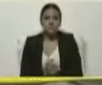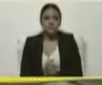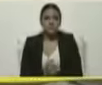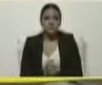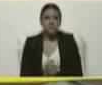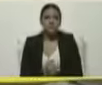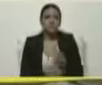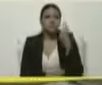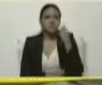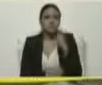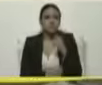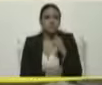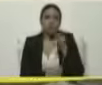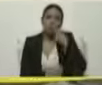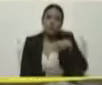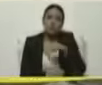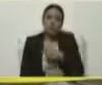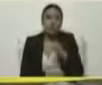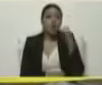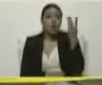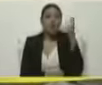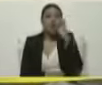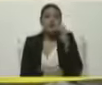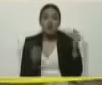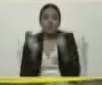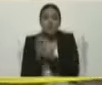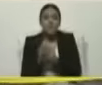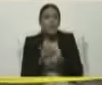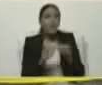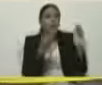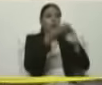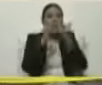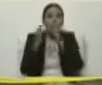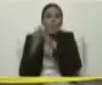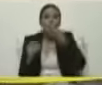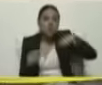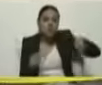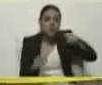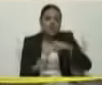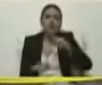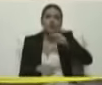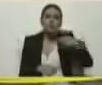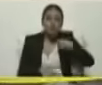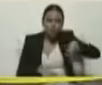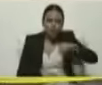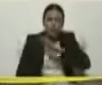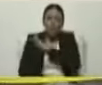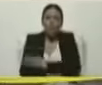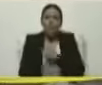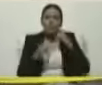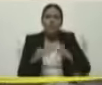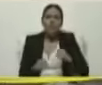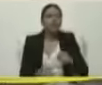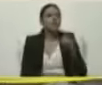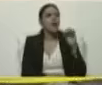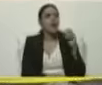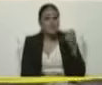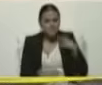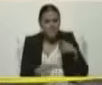ciento, ¿cuánto? No, en 80 mil comunidades. Somos una fuerza popular, organizada, consolidada.